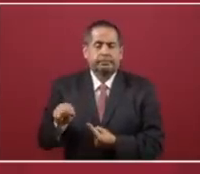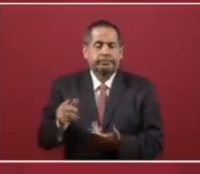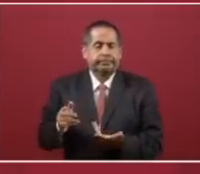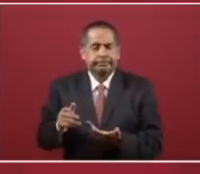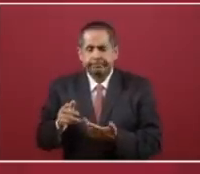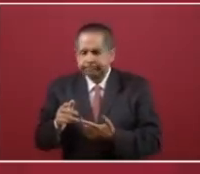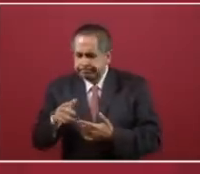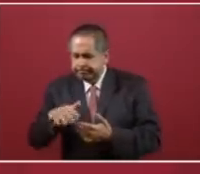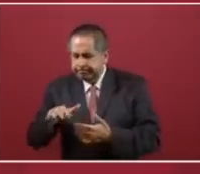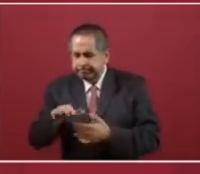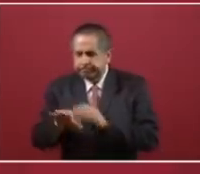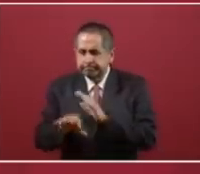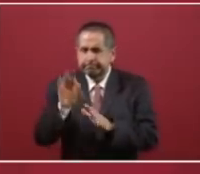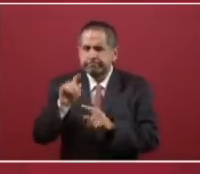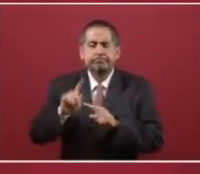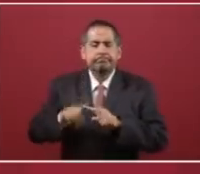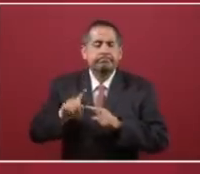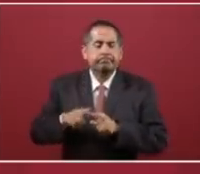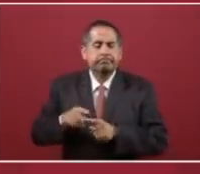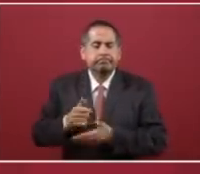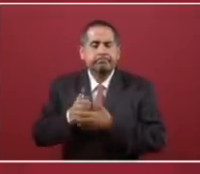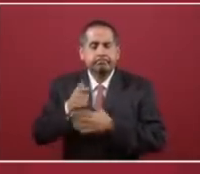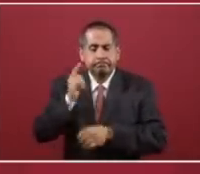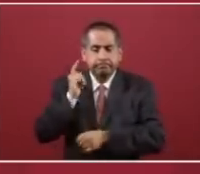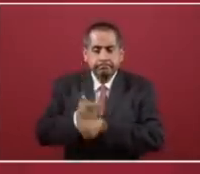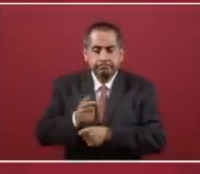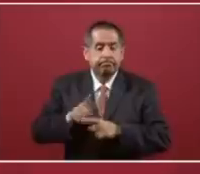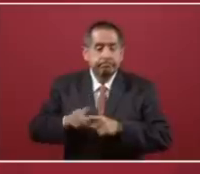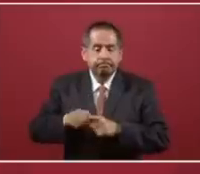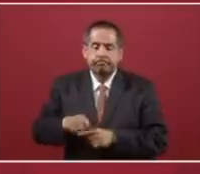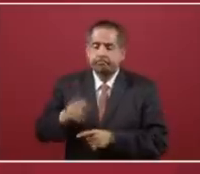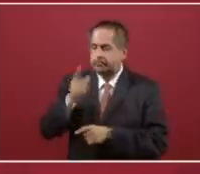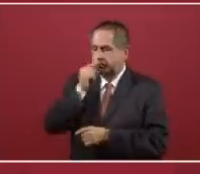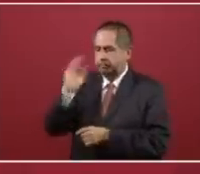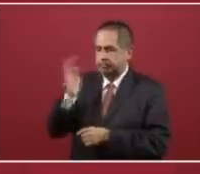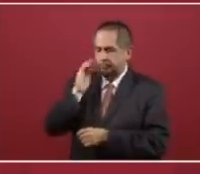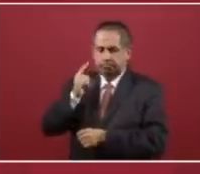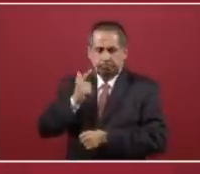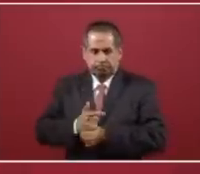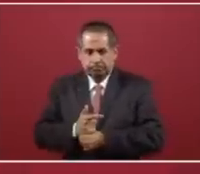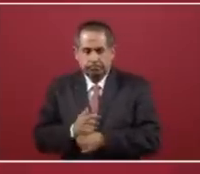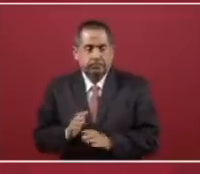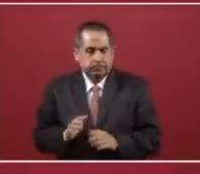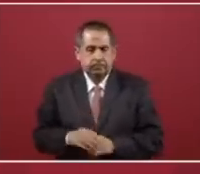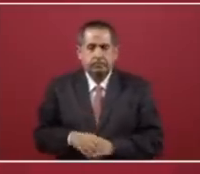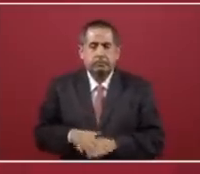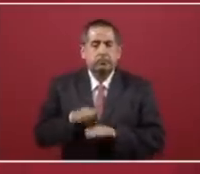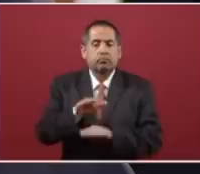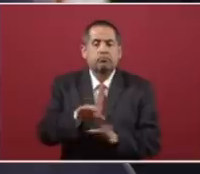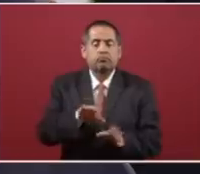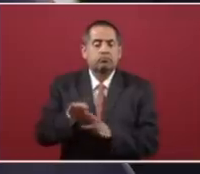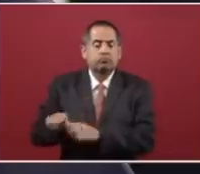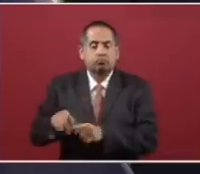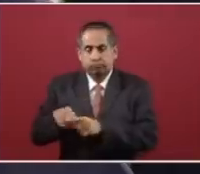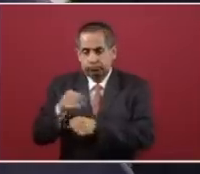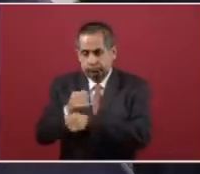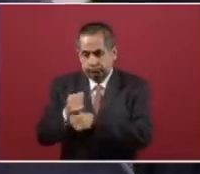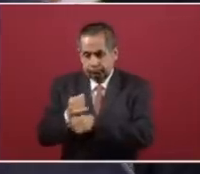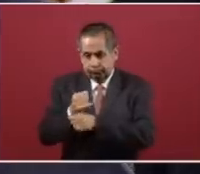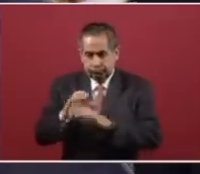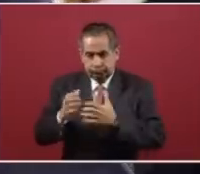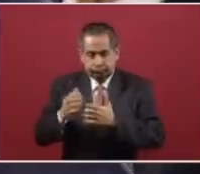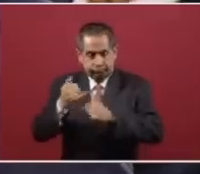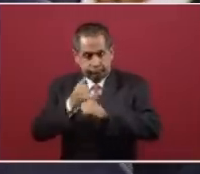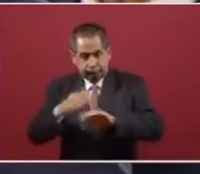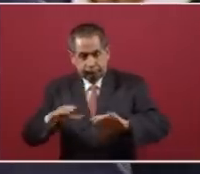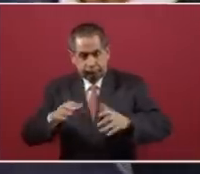localizados por la policía federal respecto a la investigación la